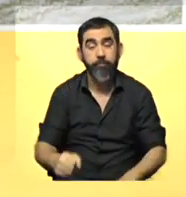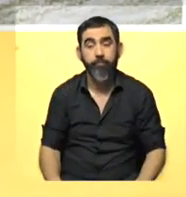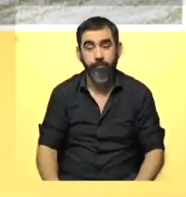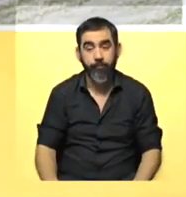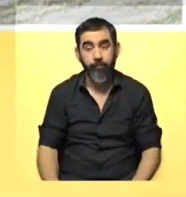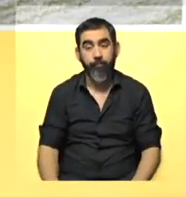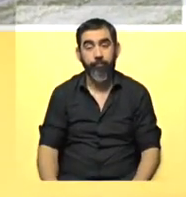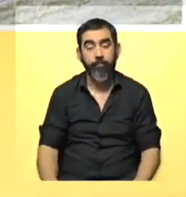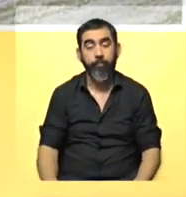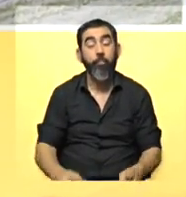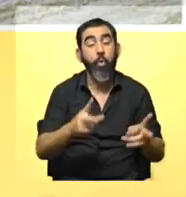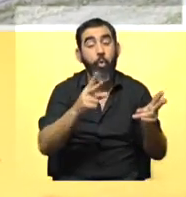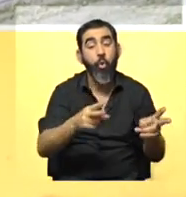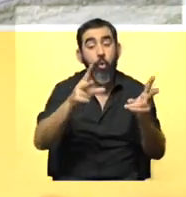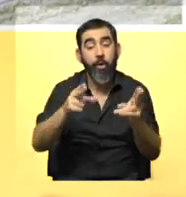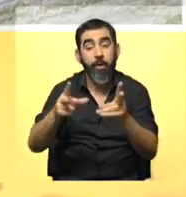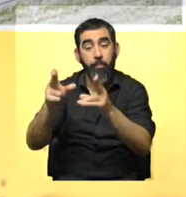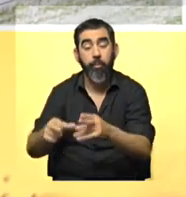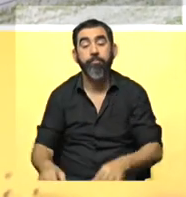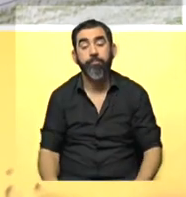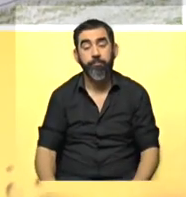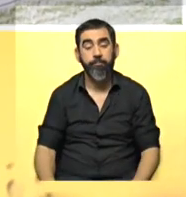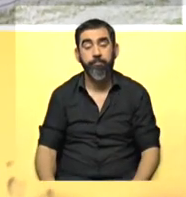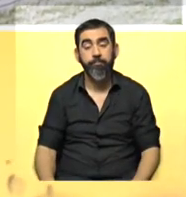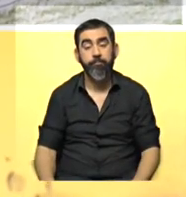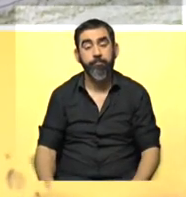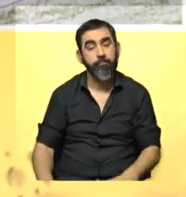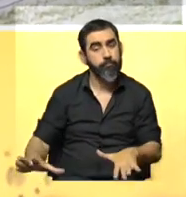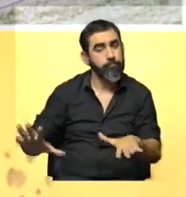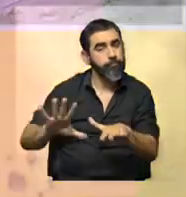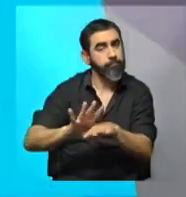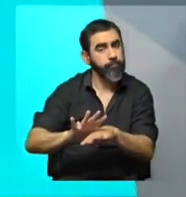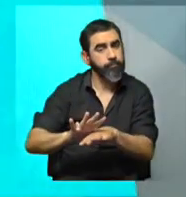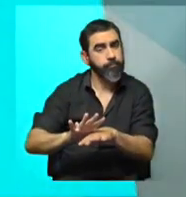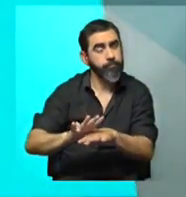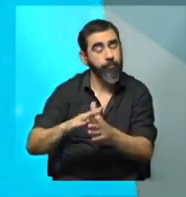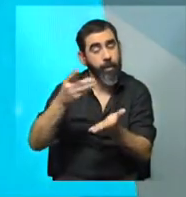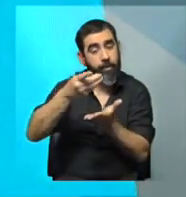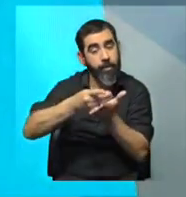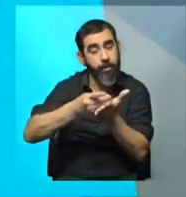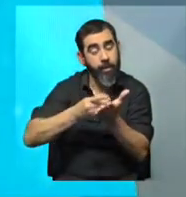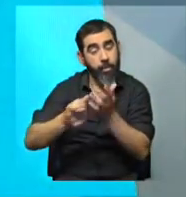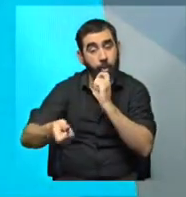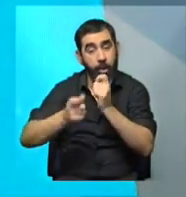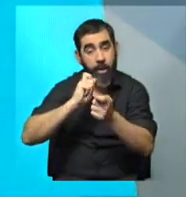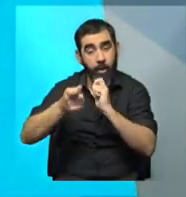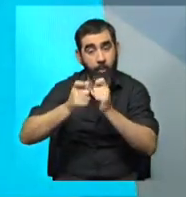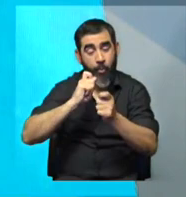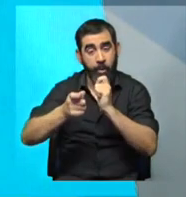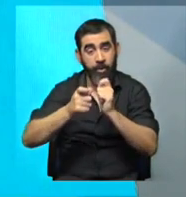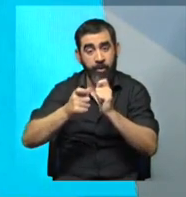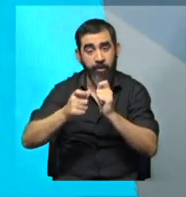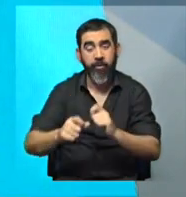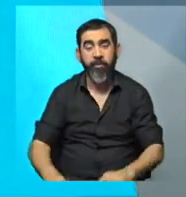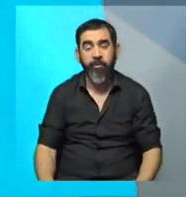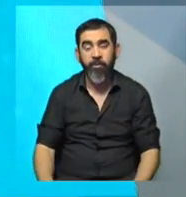determinación de los ritmos circadianos. Hubo una coincidencia bastante cercana entre los datos de esa encuesta, que como bien decías tú,